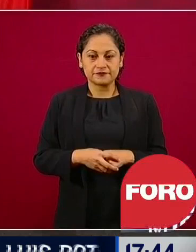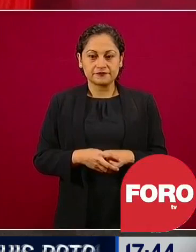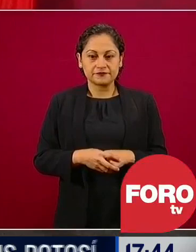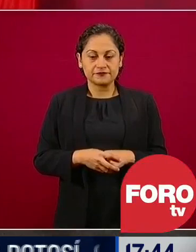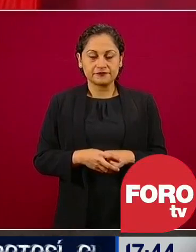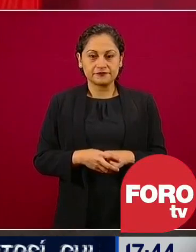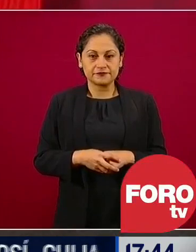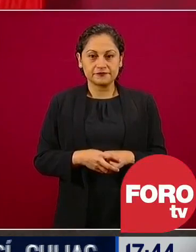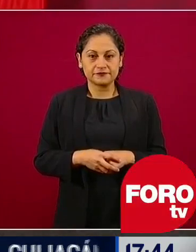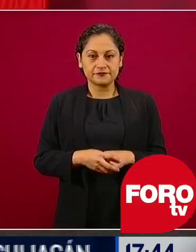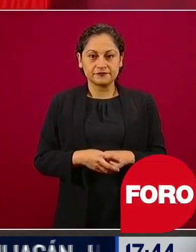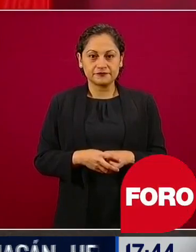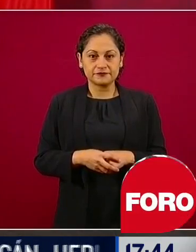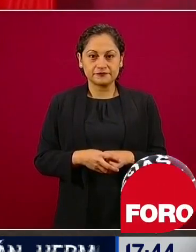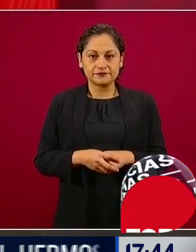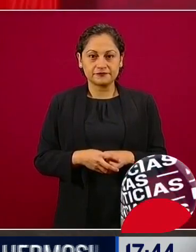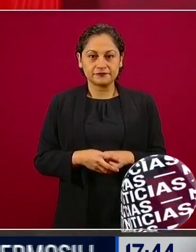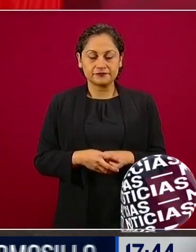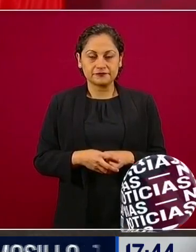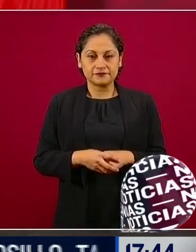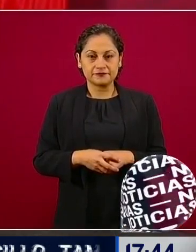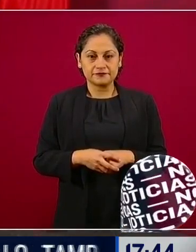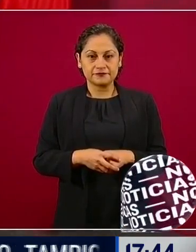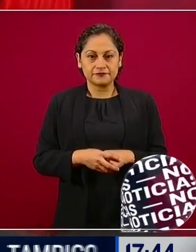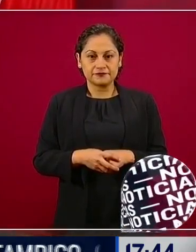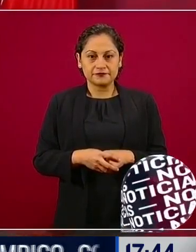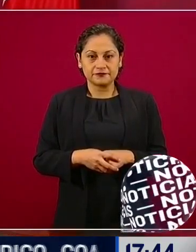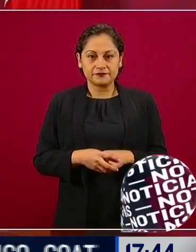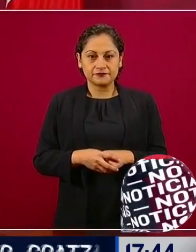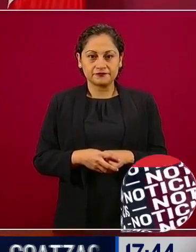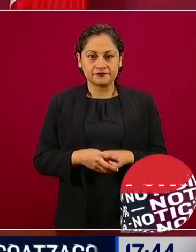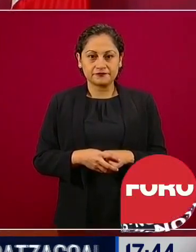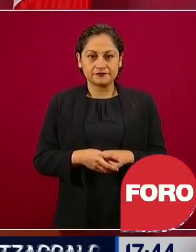concreción, la realización de esta nueva